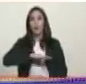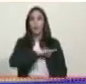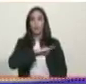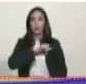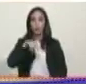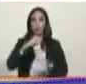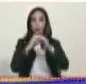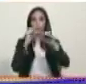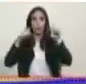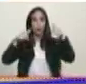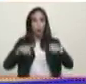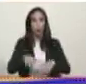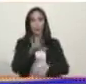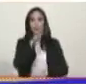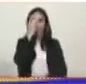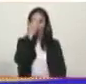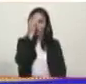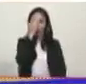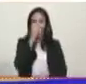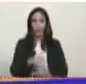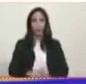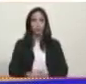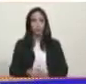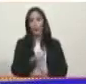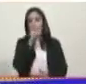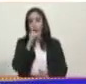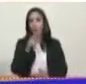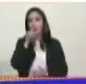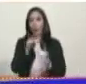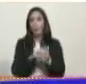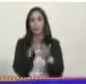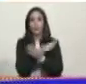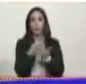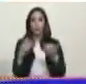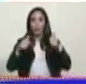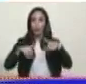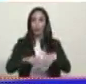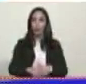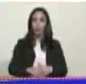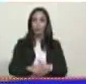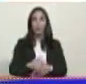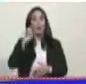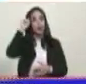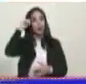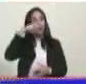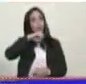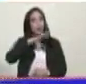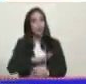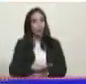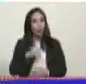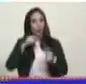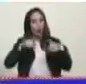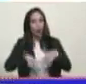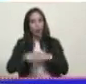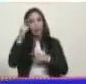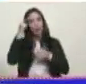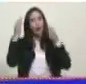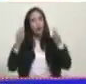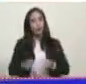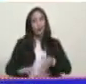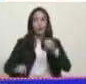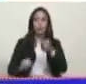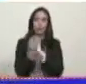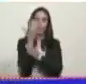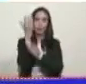Venezuela. Hoy, 5 de febrero del año 2019, debe recordarse que es la fecha de